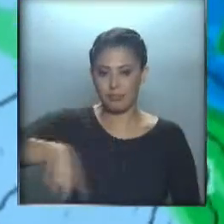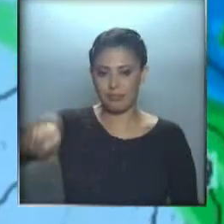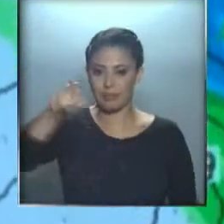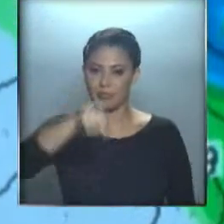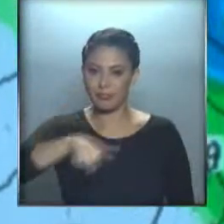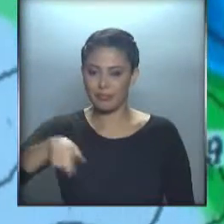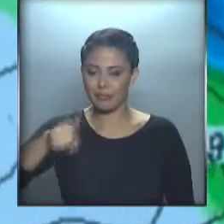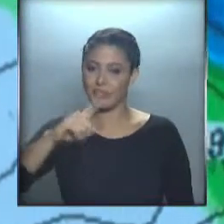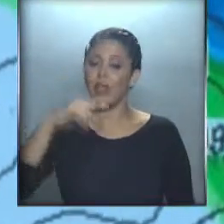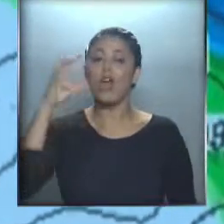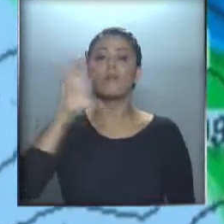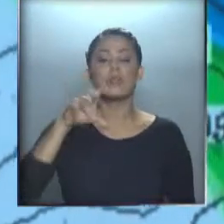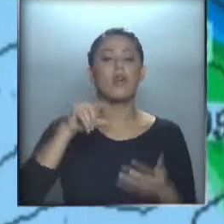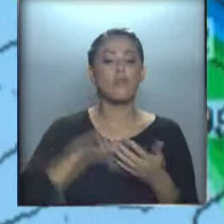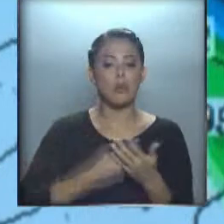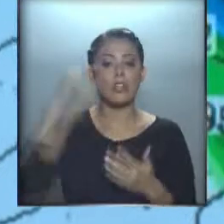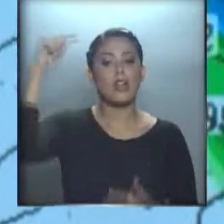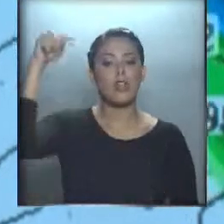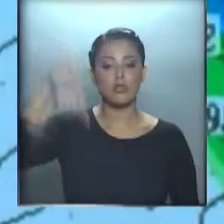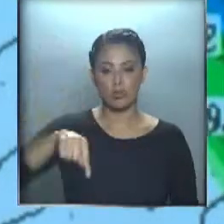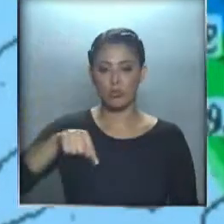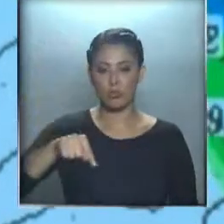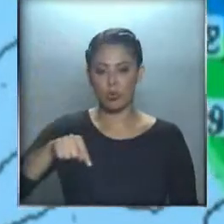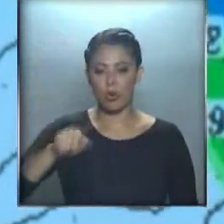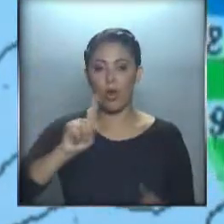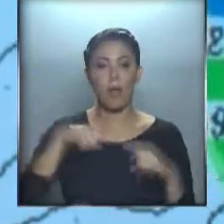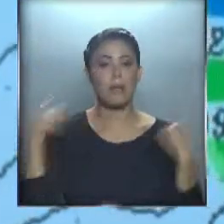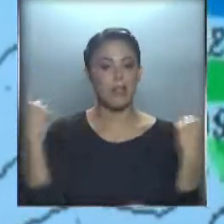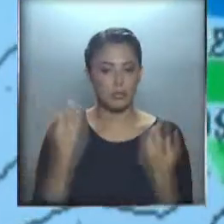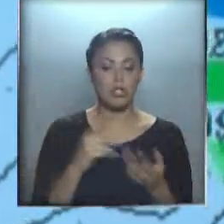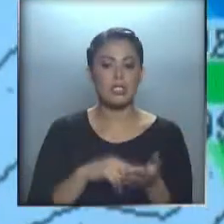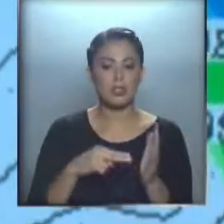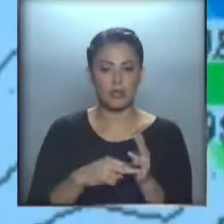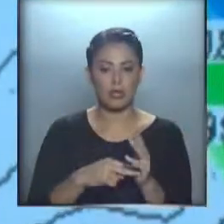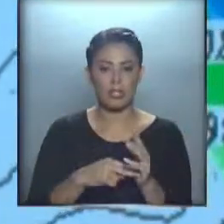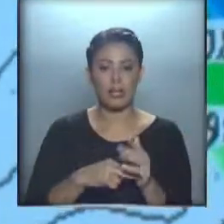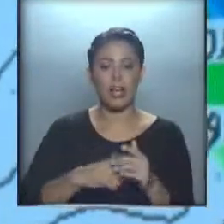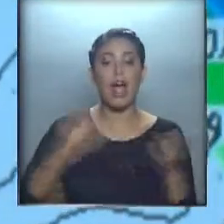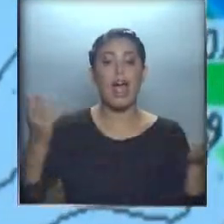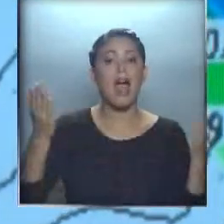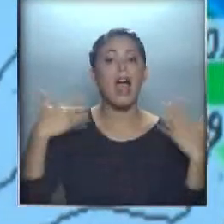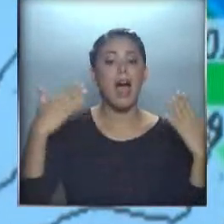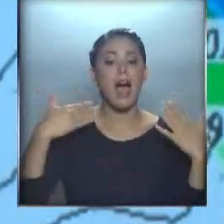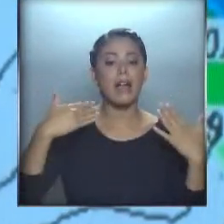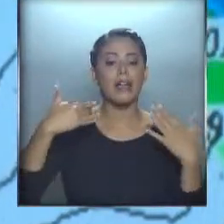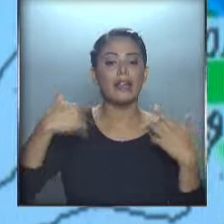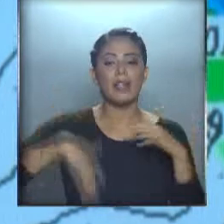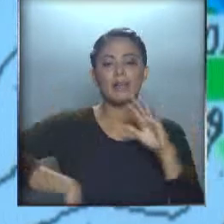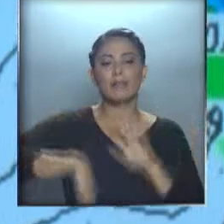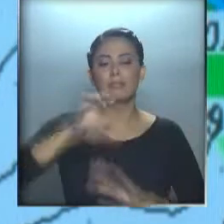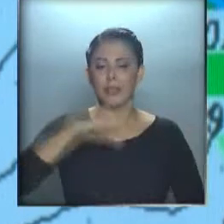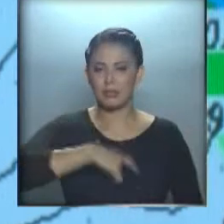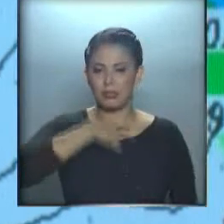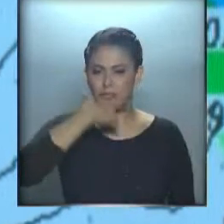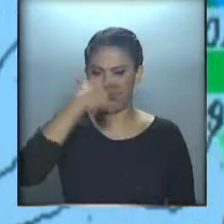Anticiclonazo al sur de la provincia de Buenos Aires. Esto indica que el aire va a circular en este sentido, trayendo más